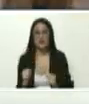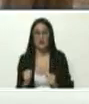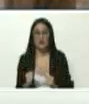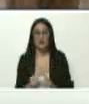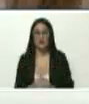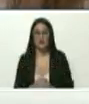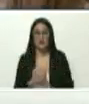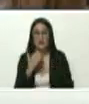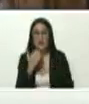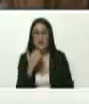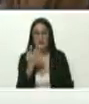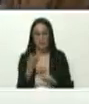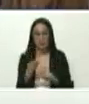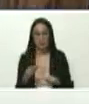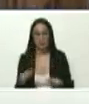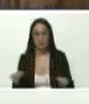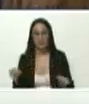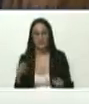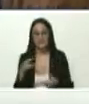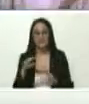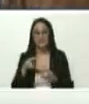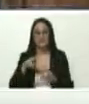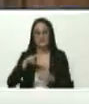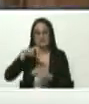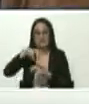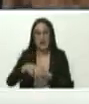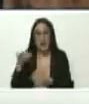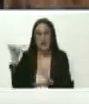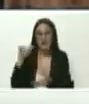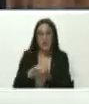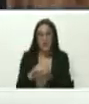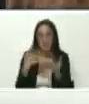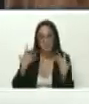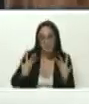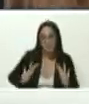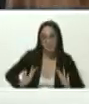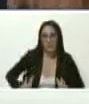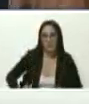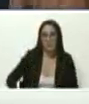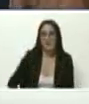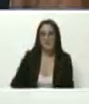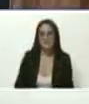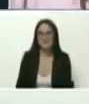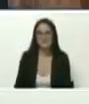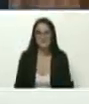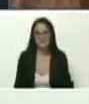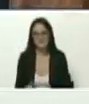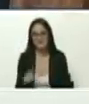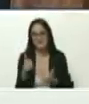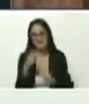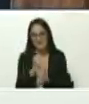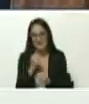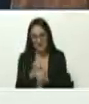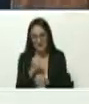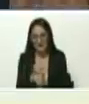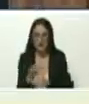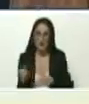Uno casi que se derrite, pues, al bajar del avión. Y allá tuvimos una exitosa jornada de